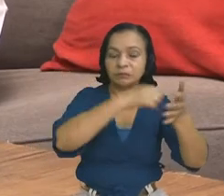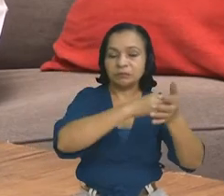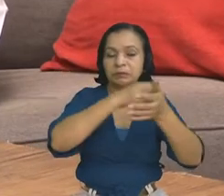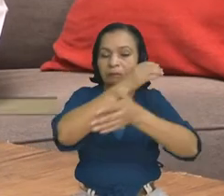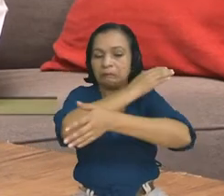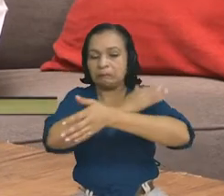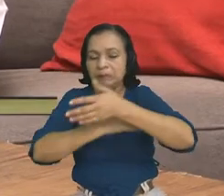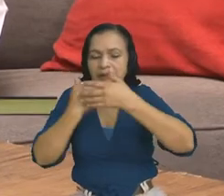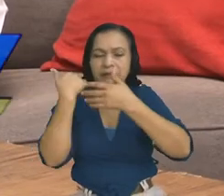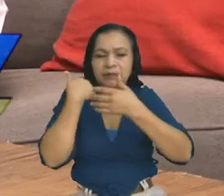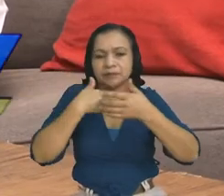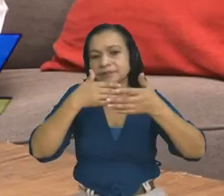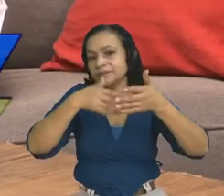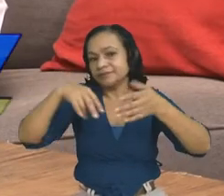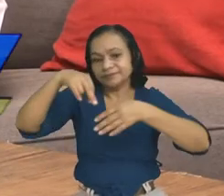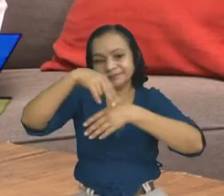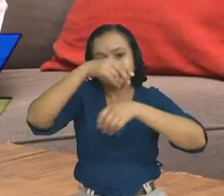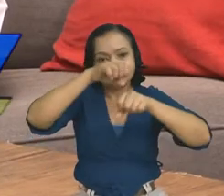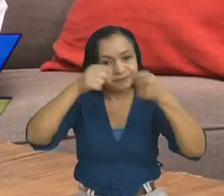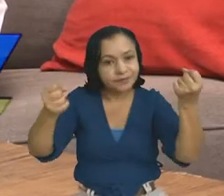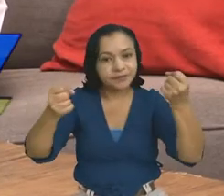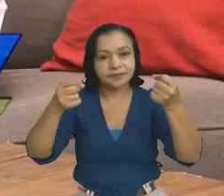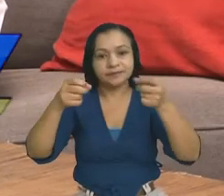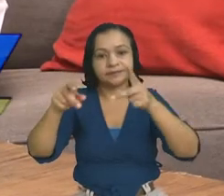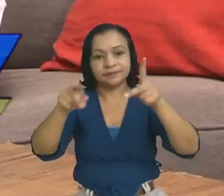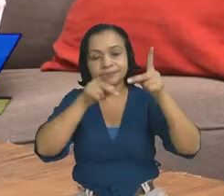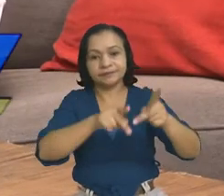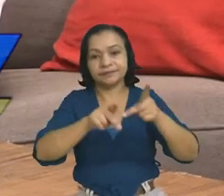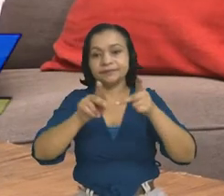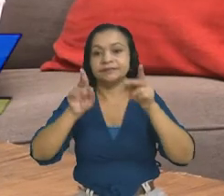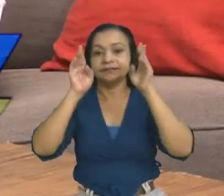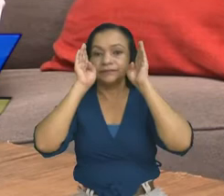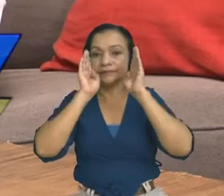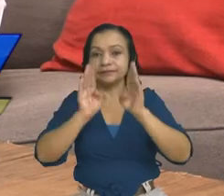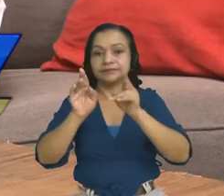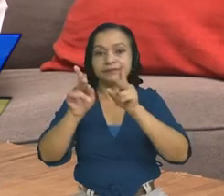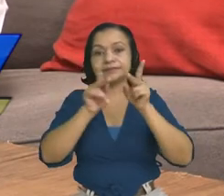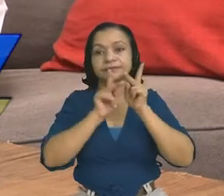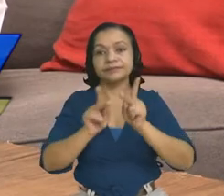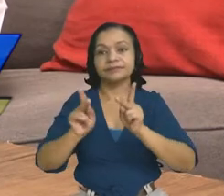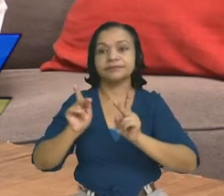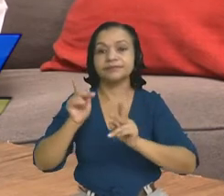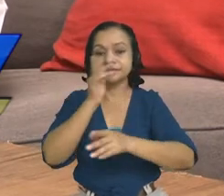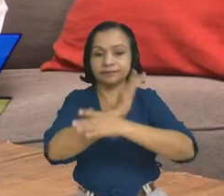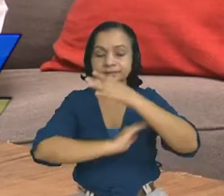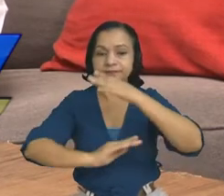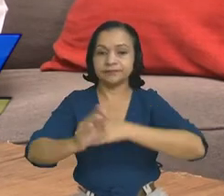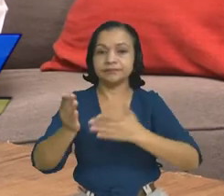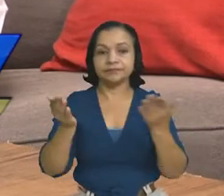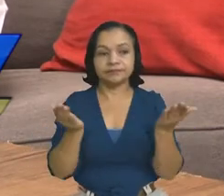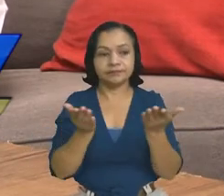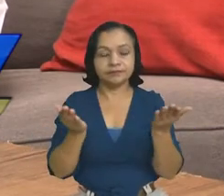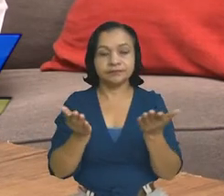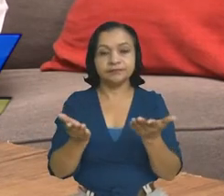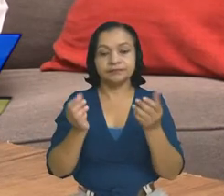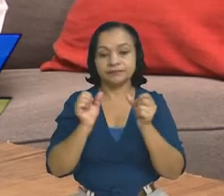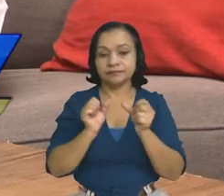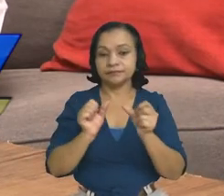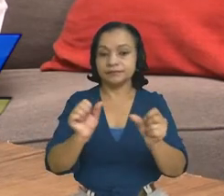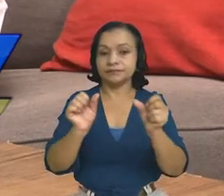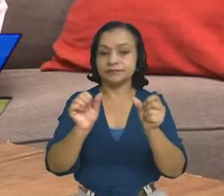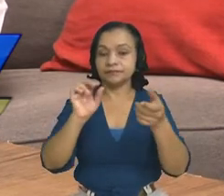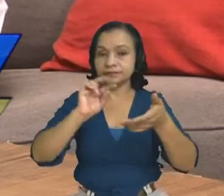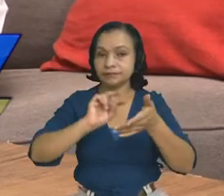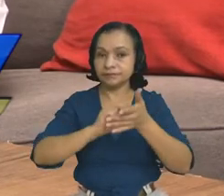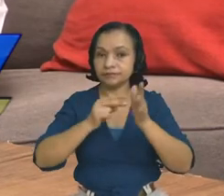discapacidades. Realmente tiene que ver con un abordaje integral de la situación que puede llevar a una persona a tener una discapacidad, sea temporal o permanente. Y en ese